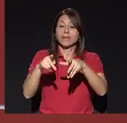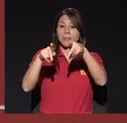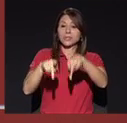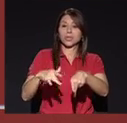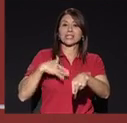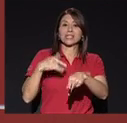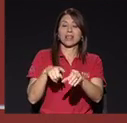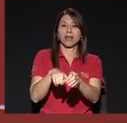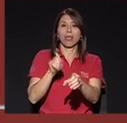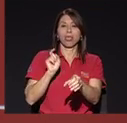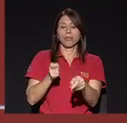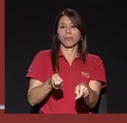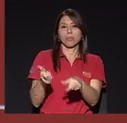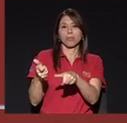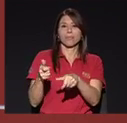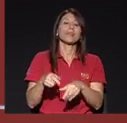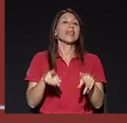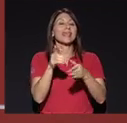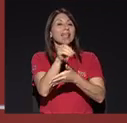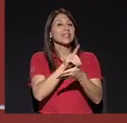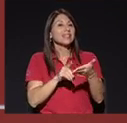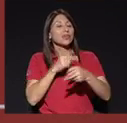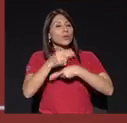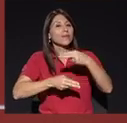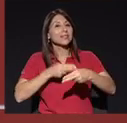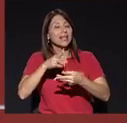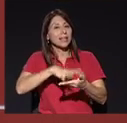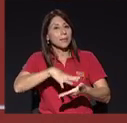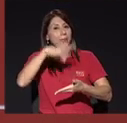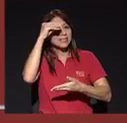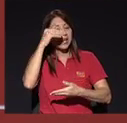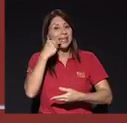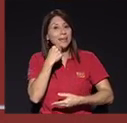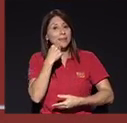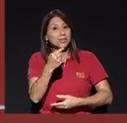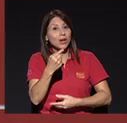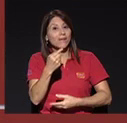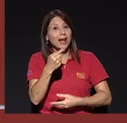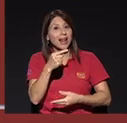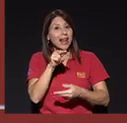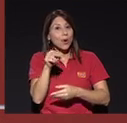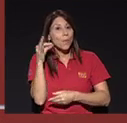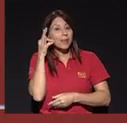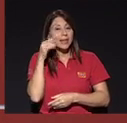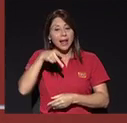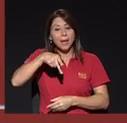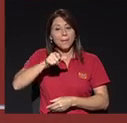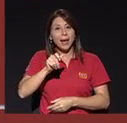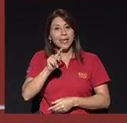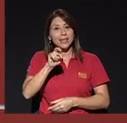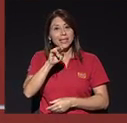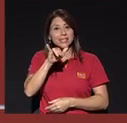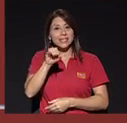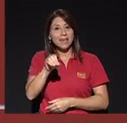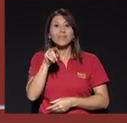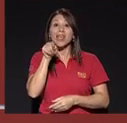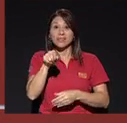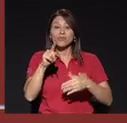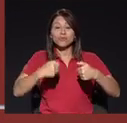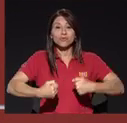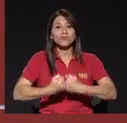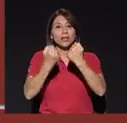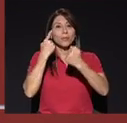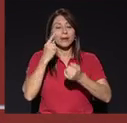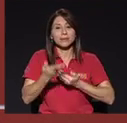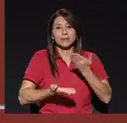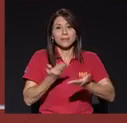exclusión. Y después, el diseño universal del aprendizaje que mencionaba la compañera Patricia, ese es todo un reto para los servicios de apoyo y